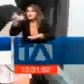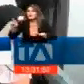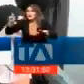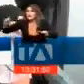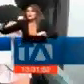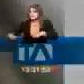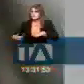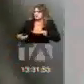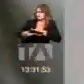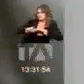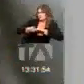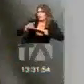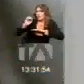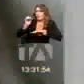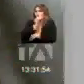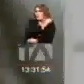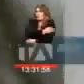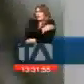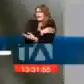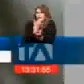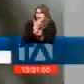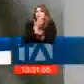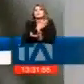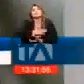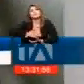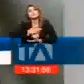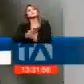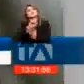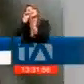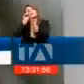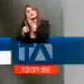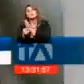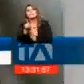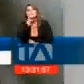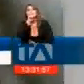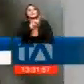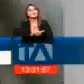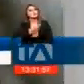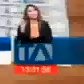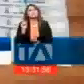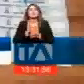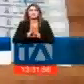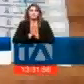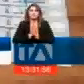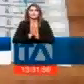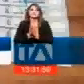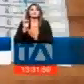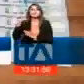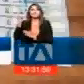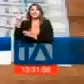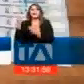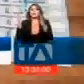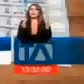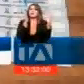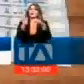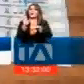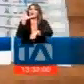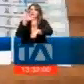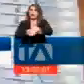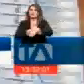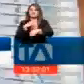autoridades competentes. Contra el juez Aurelio Iquito se ordenó 90 días de prisión mientras dura la instrucción fiscal. Será procesado por cohecho, por